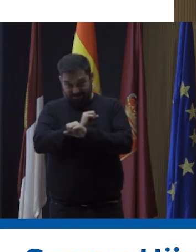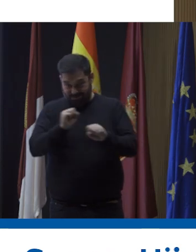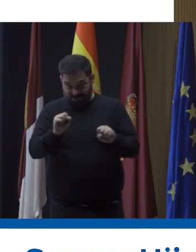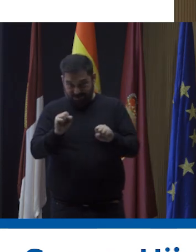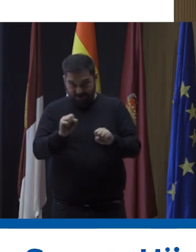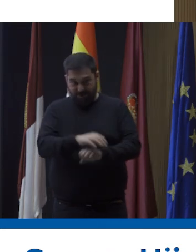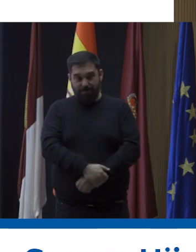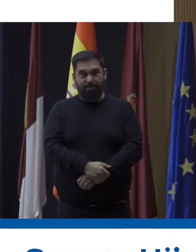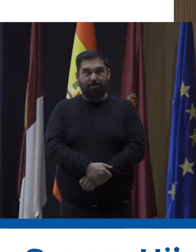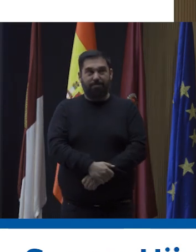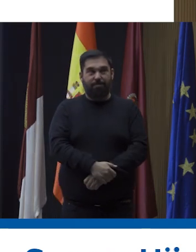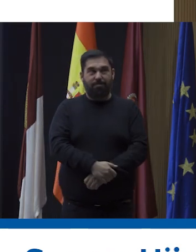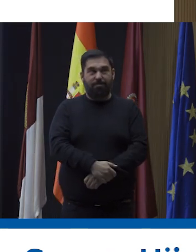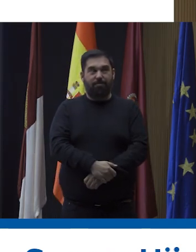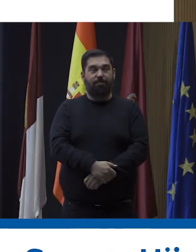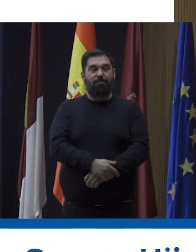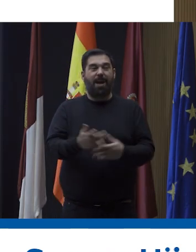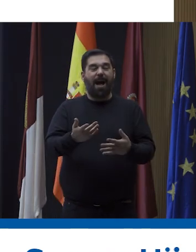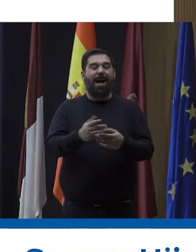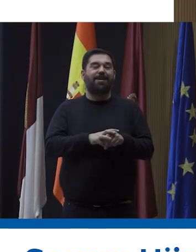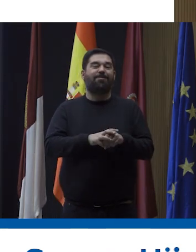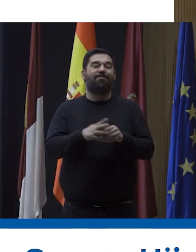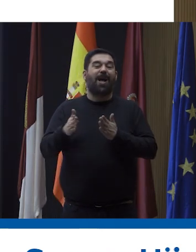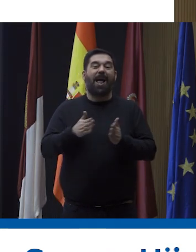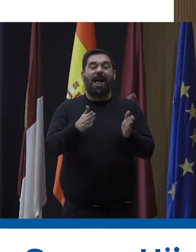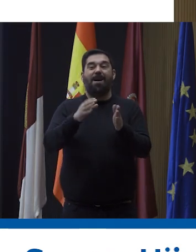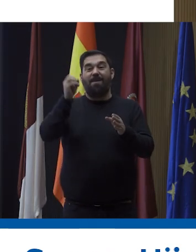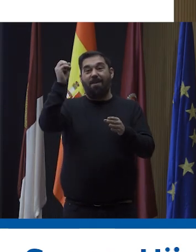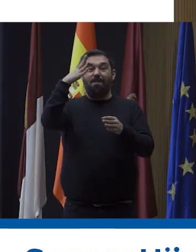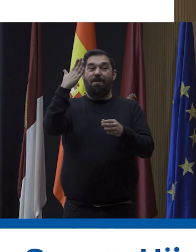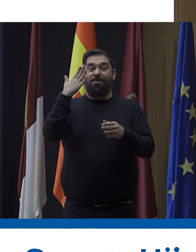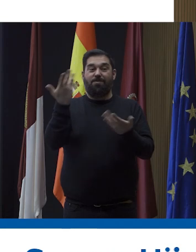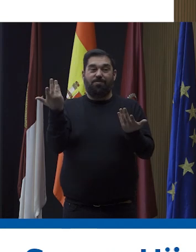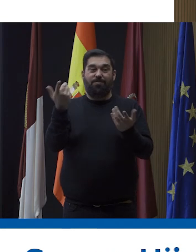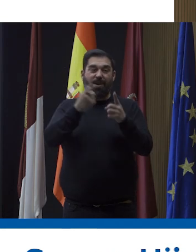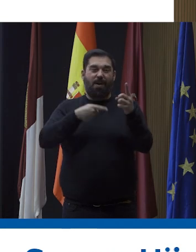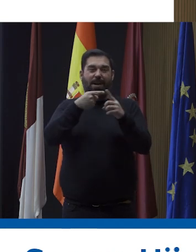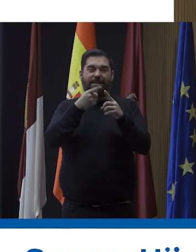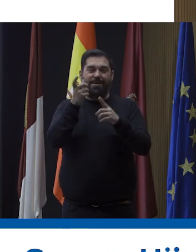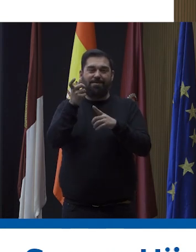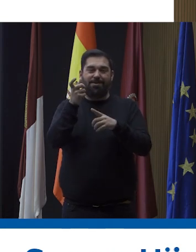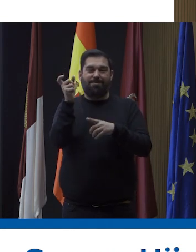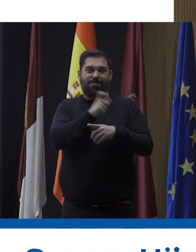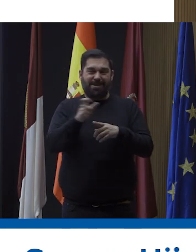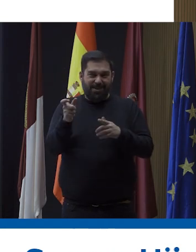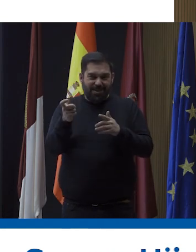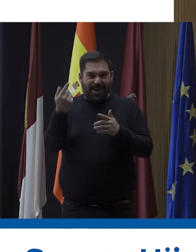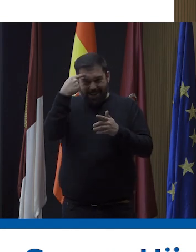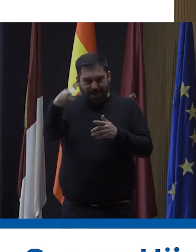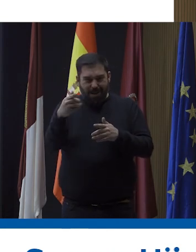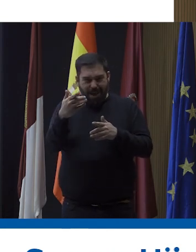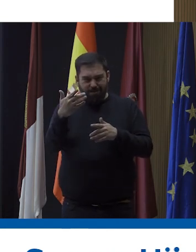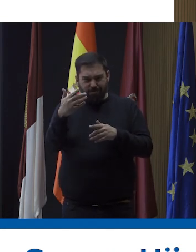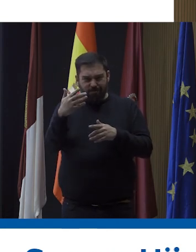Entonces, con esto le damos un poquito de luz al camino de las personas, ¿vale? Y lo más importante es que pues